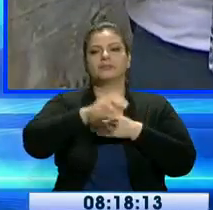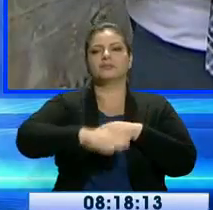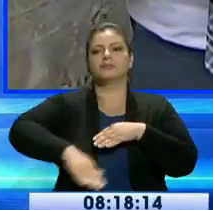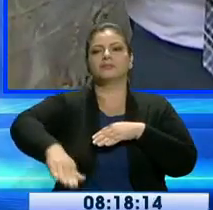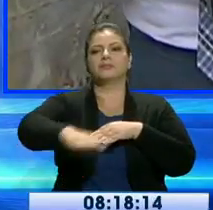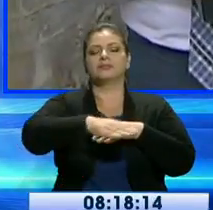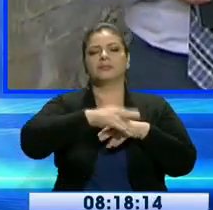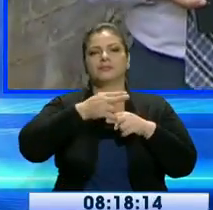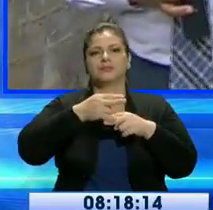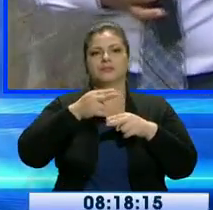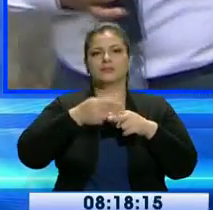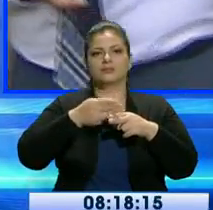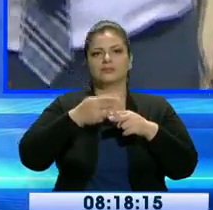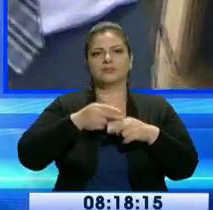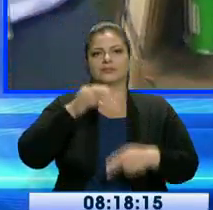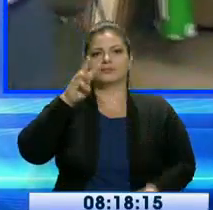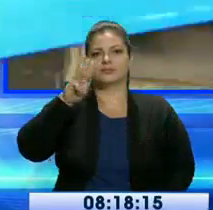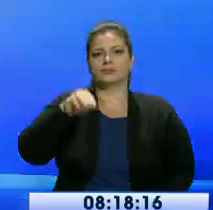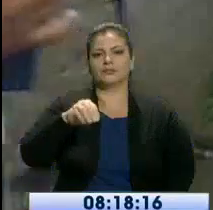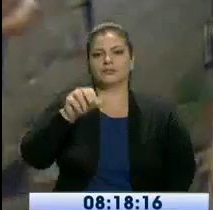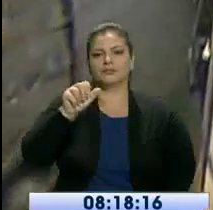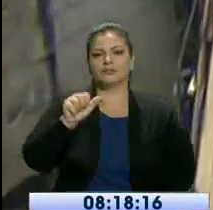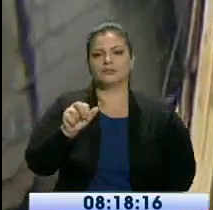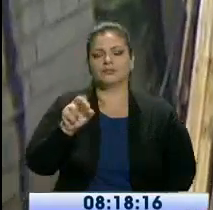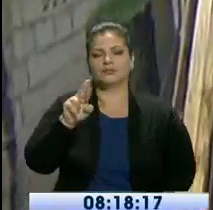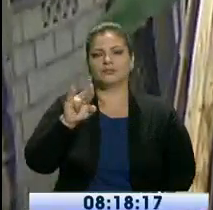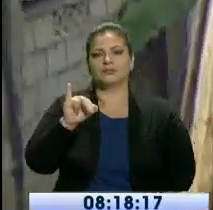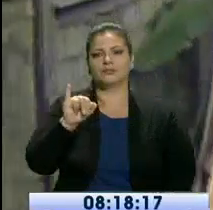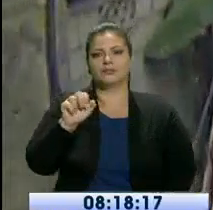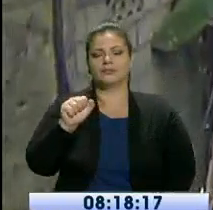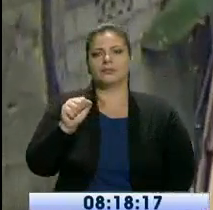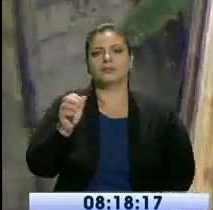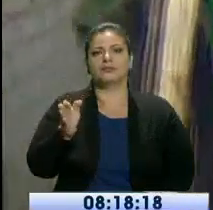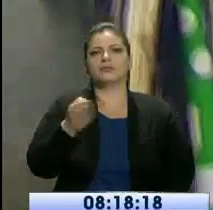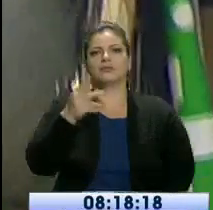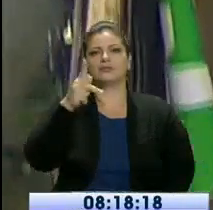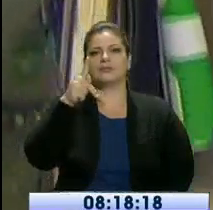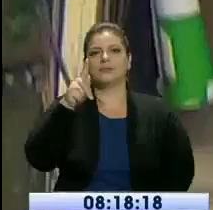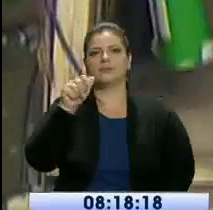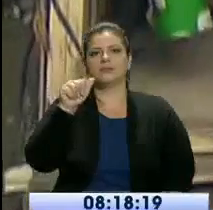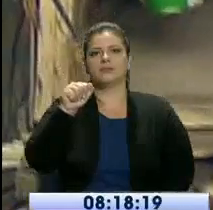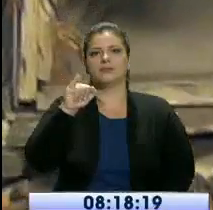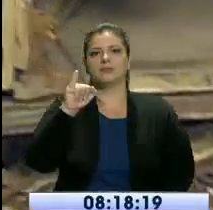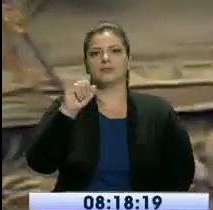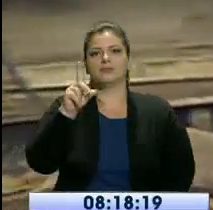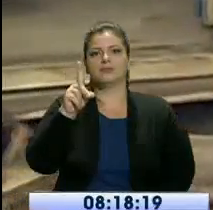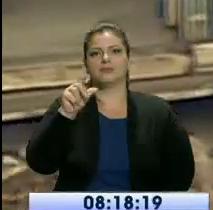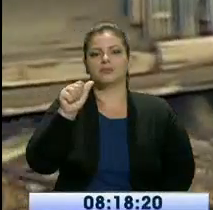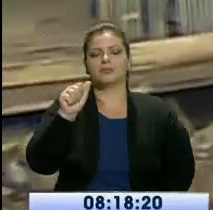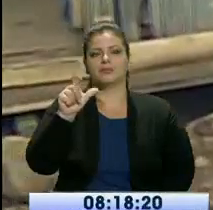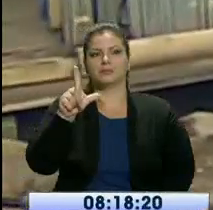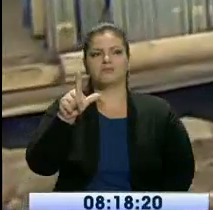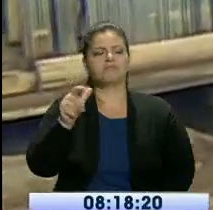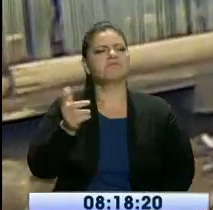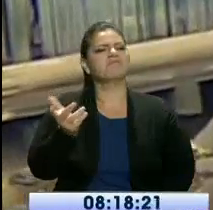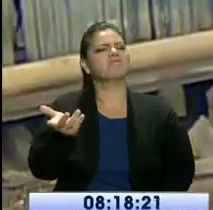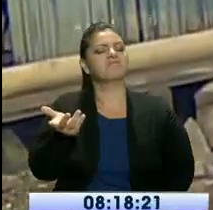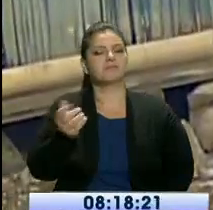viven aquí porque es peligroso estar en esta vivienda. Es una casa de madera que el día martes, casi a la misma hora,